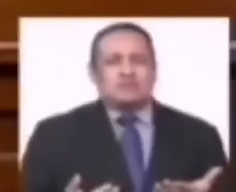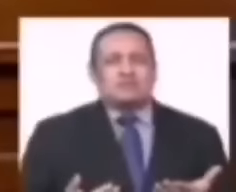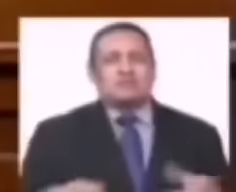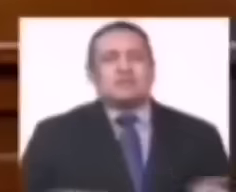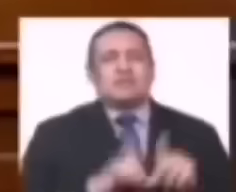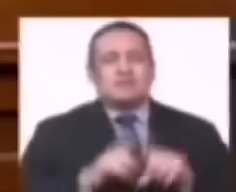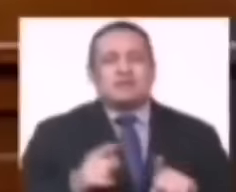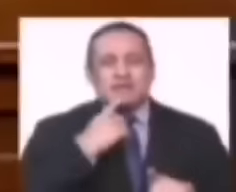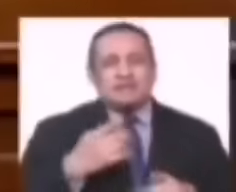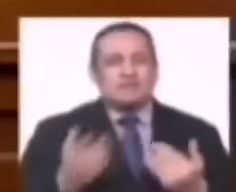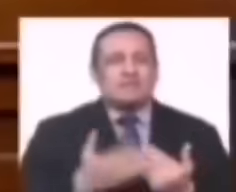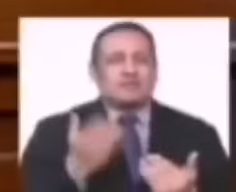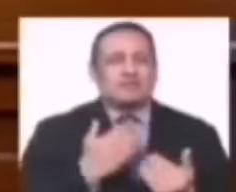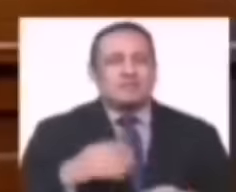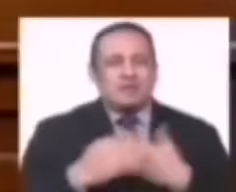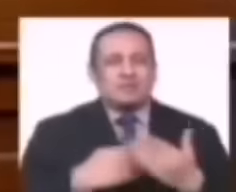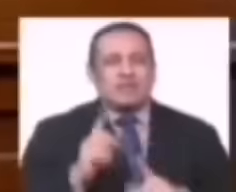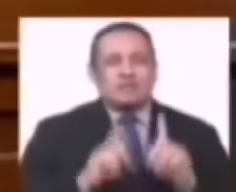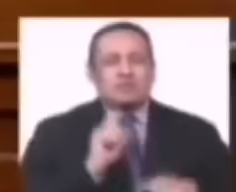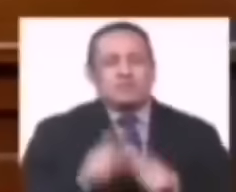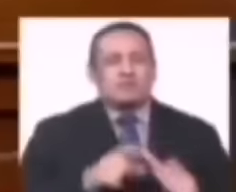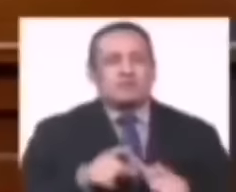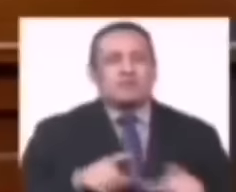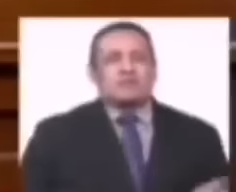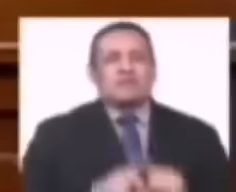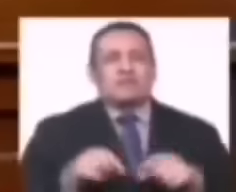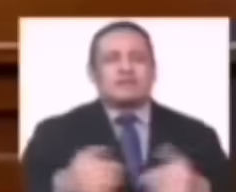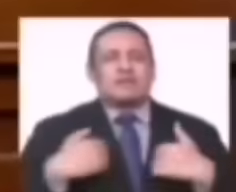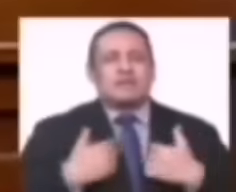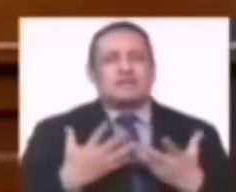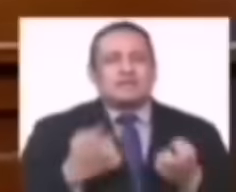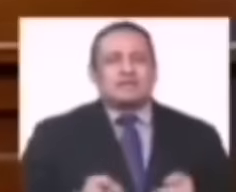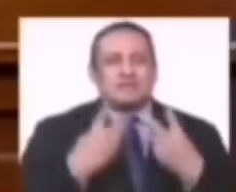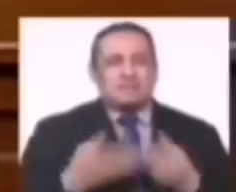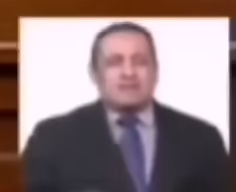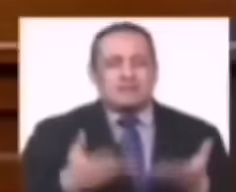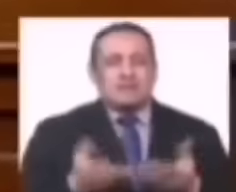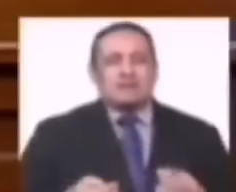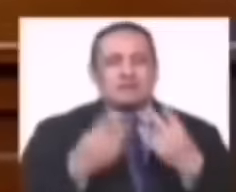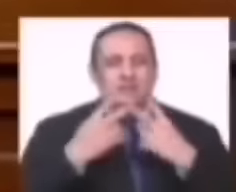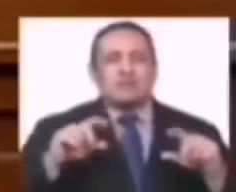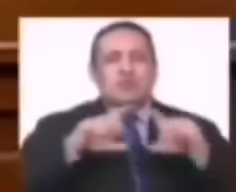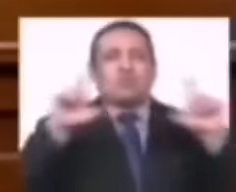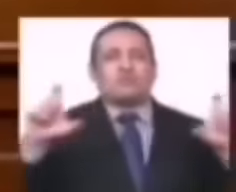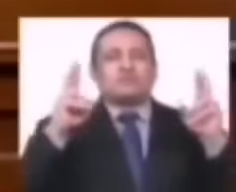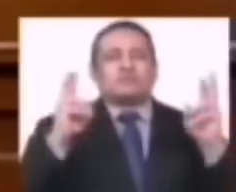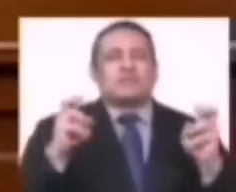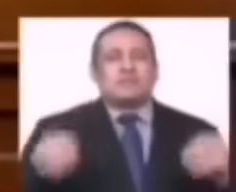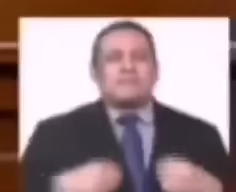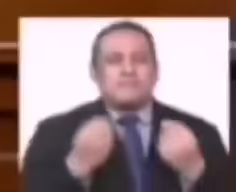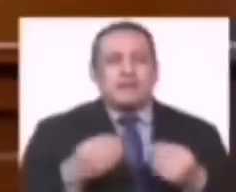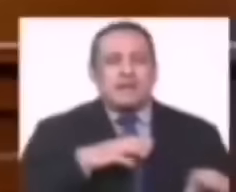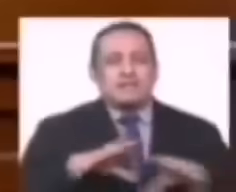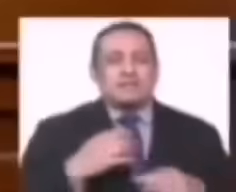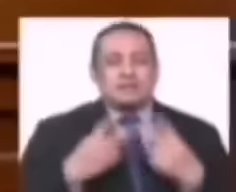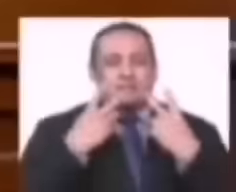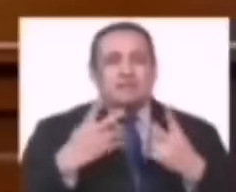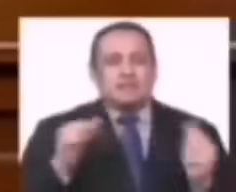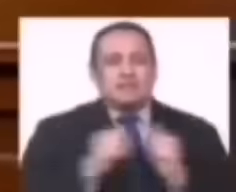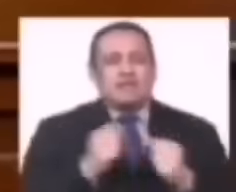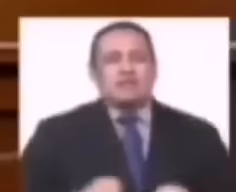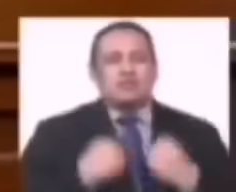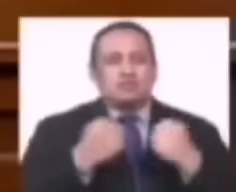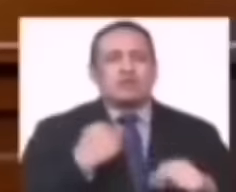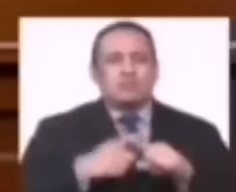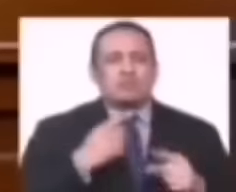el facilismo de aquellas personas que tienden a ponerse una etiqueta para hacerse ver que luchan por una